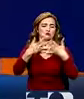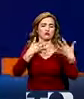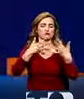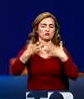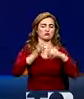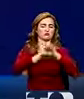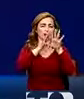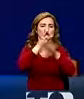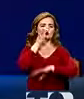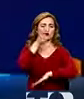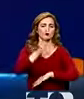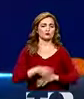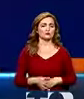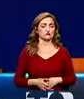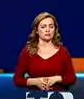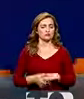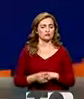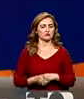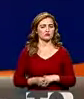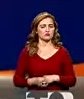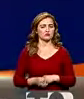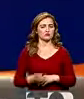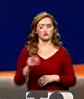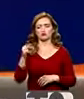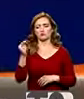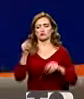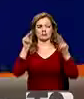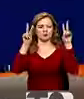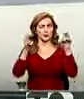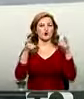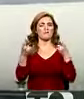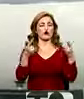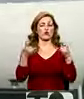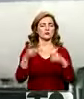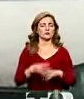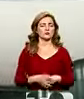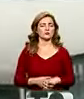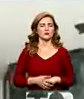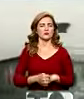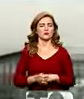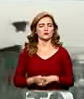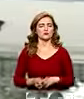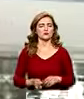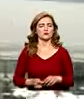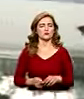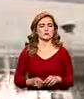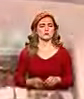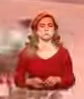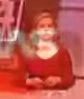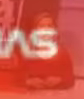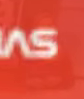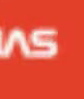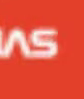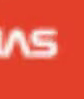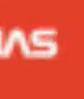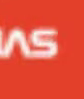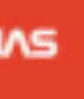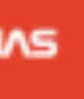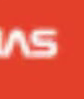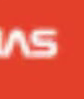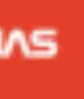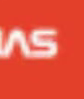públicos y de alguna forma inmediatos en el tema de frecuencia en quita natalie de nóbrega 24 horas